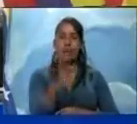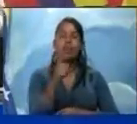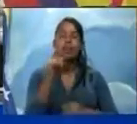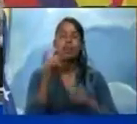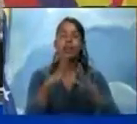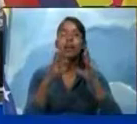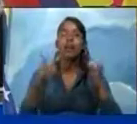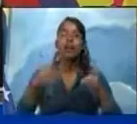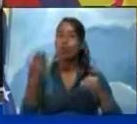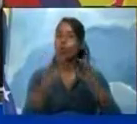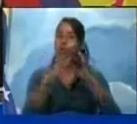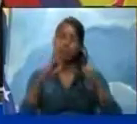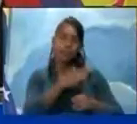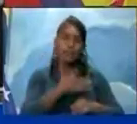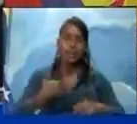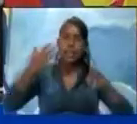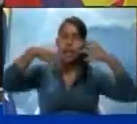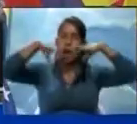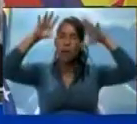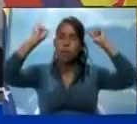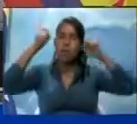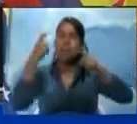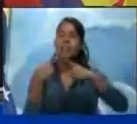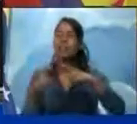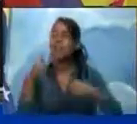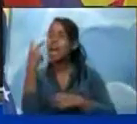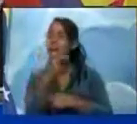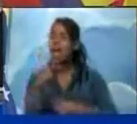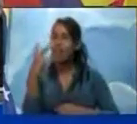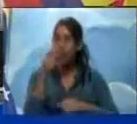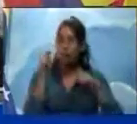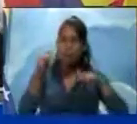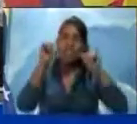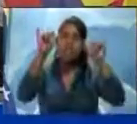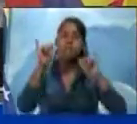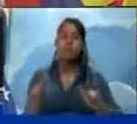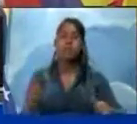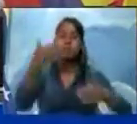www.obraluzdelmundo.org, y los que quieran aprender el hebreo, allí mismo